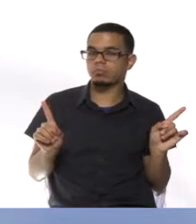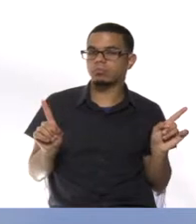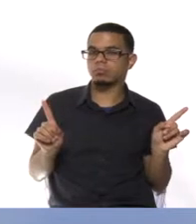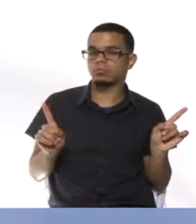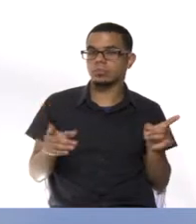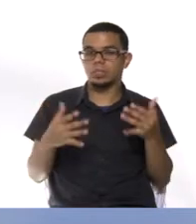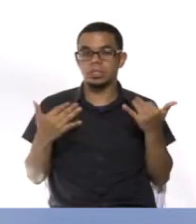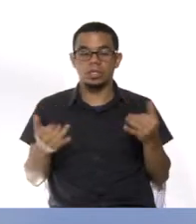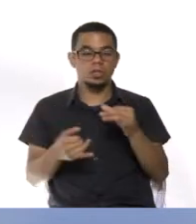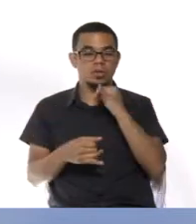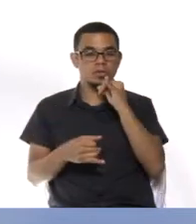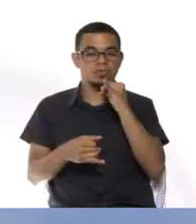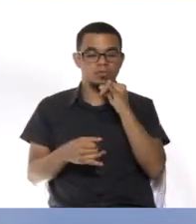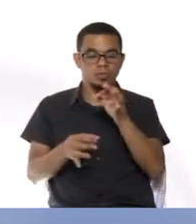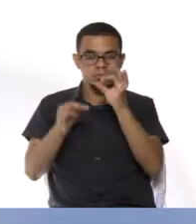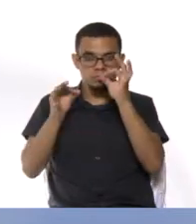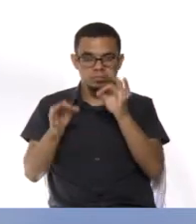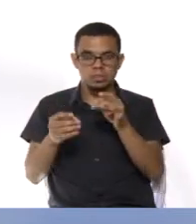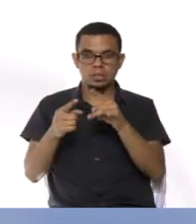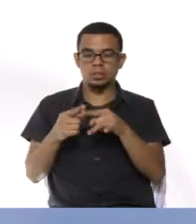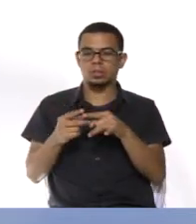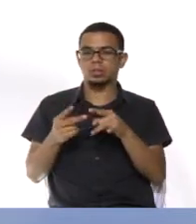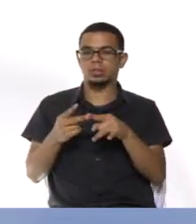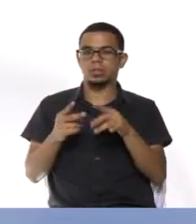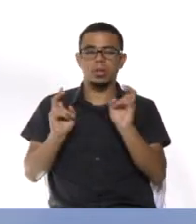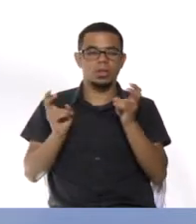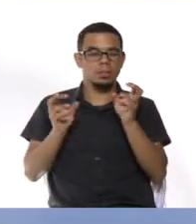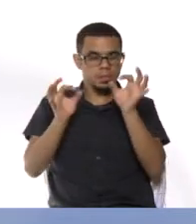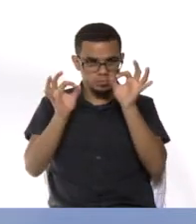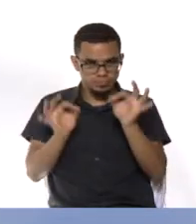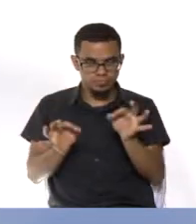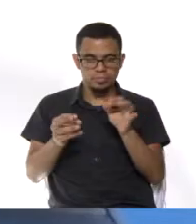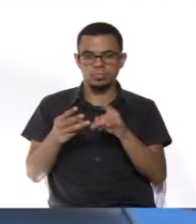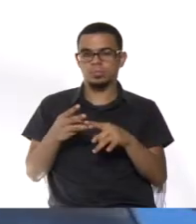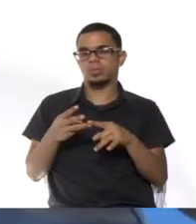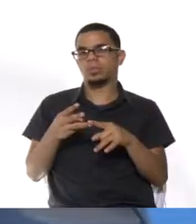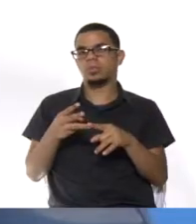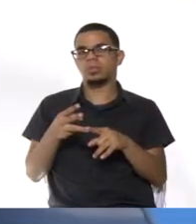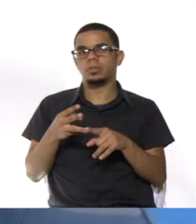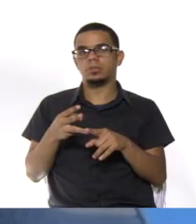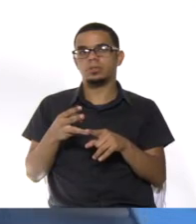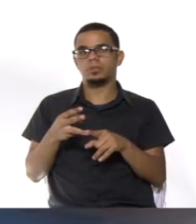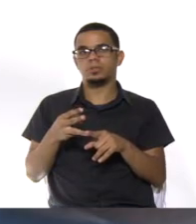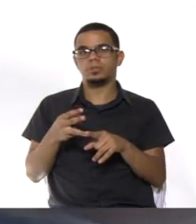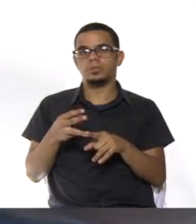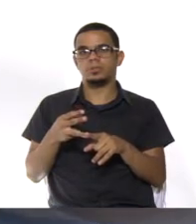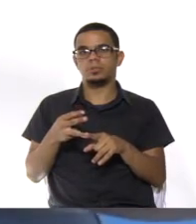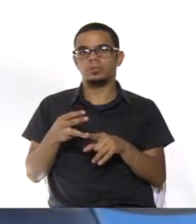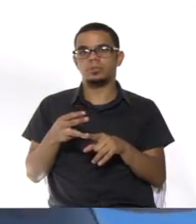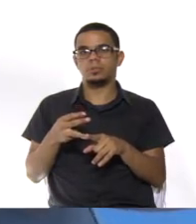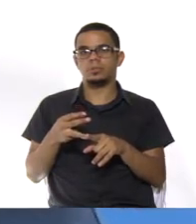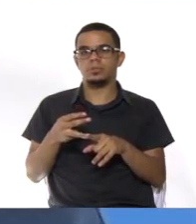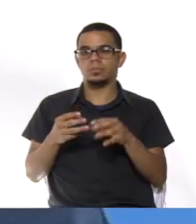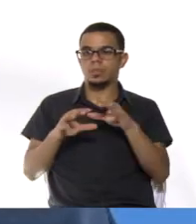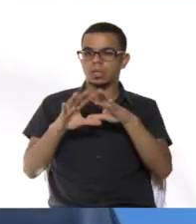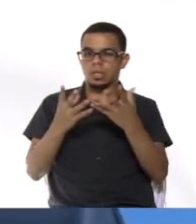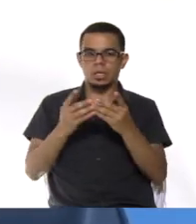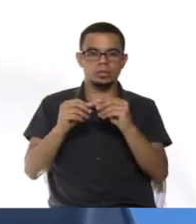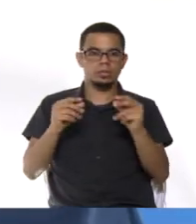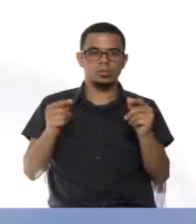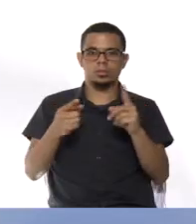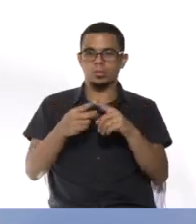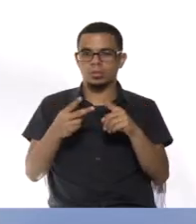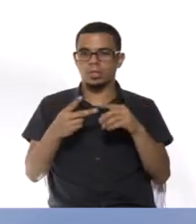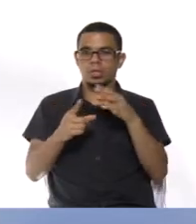esa información precisa, de un tema adecuado, de un tema específico. Si queremos hablar de, lo acabas de mencionar, de la tierra, del ecosistema,